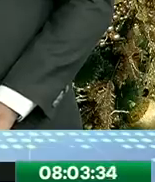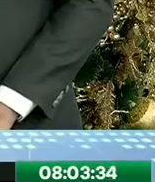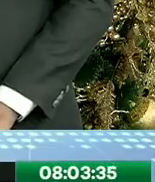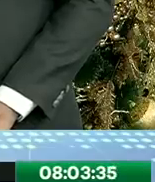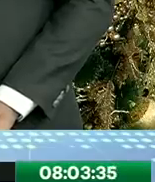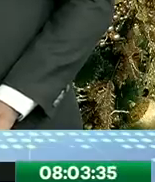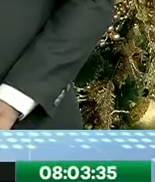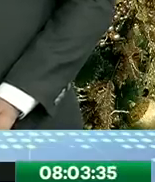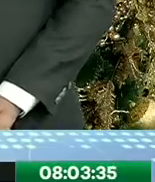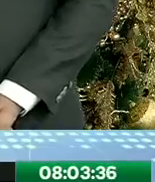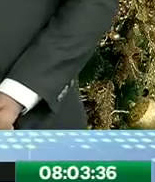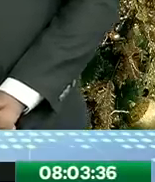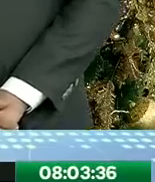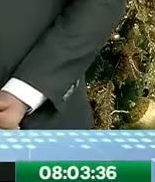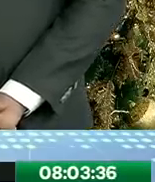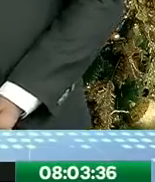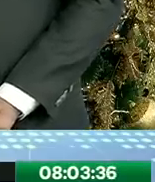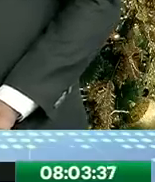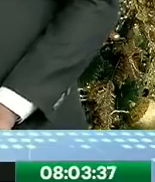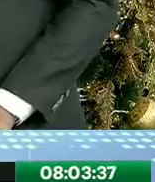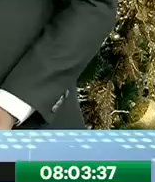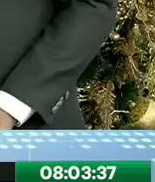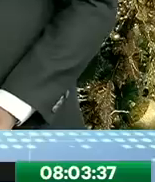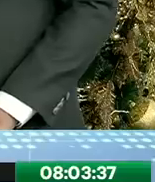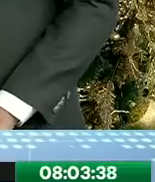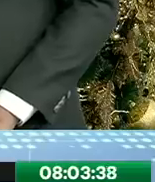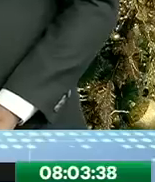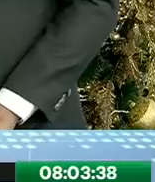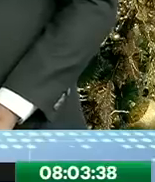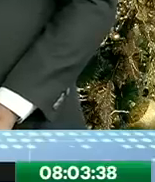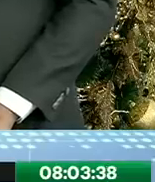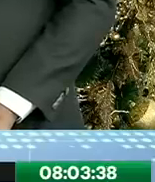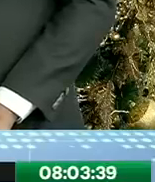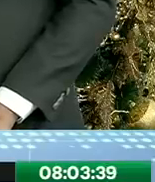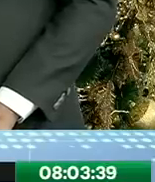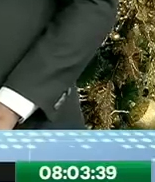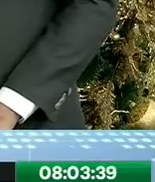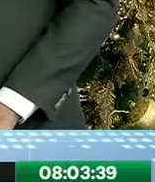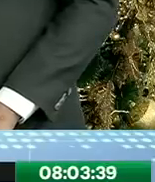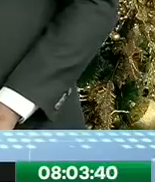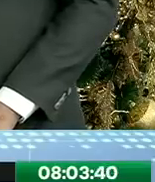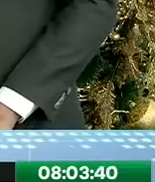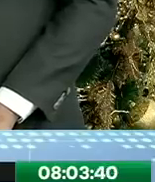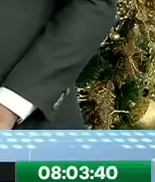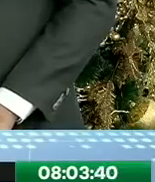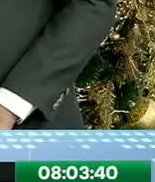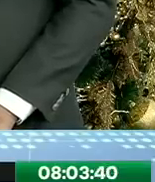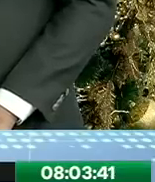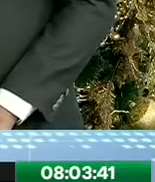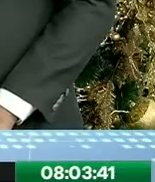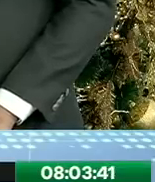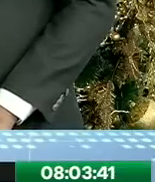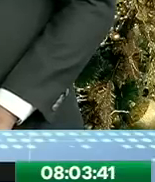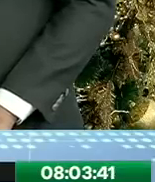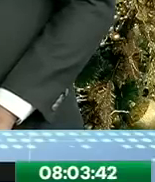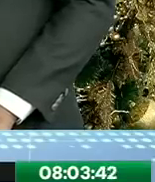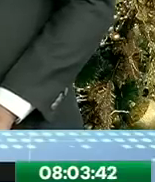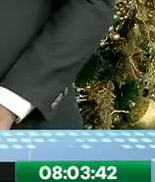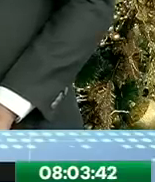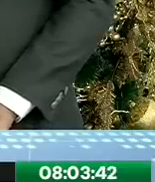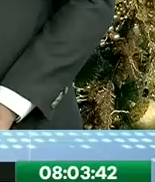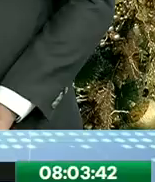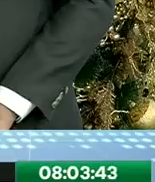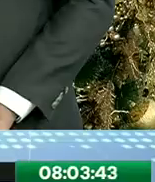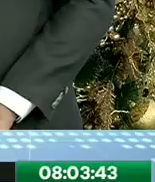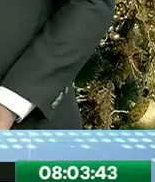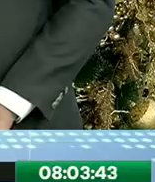estoy acusando a nadie de nada. Ajá. Pero veo que hay poca importancia con su gente que se juegue a esa hora y con su propia hinchada, que también es afectada, o